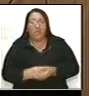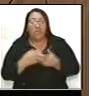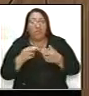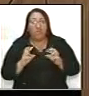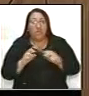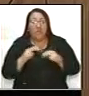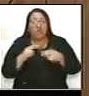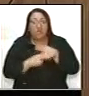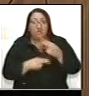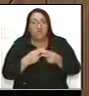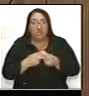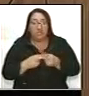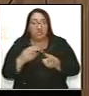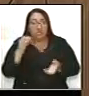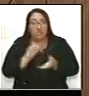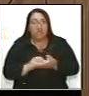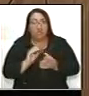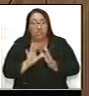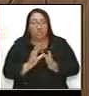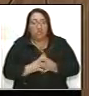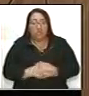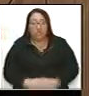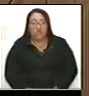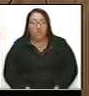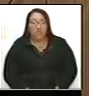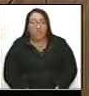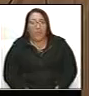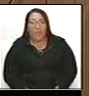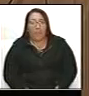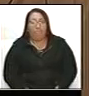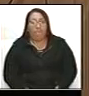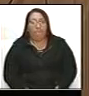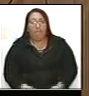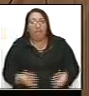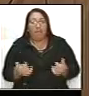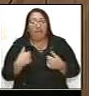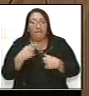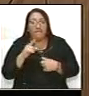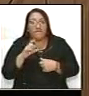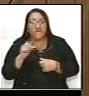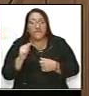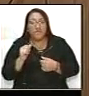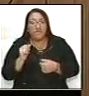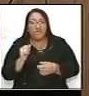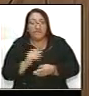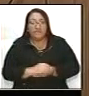públicas a nivel nacional la considera como tal. En la actualidad se encuentra en proceso de licenciamiento